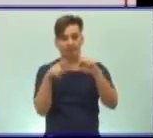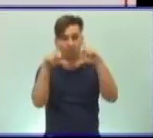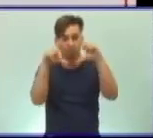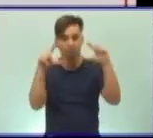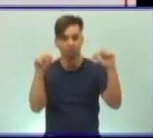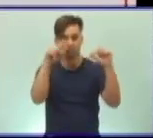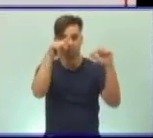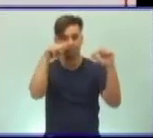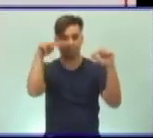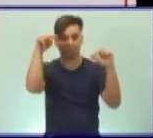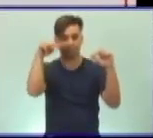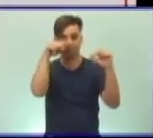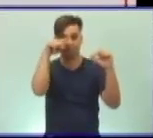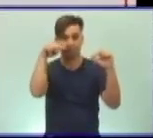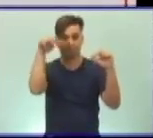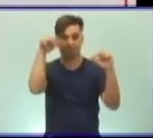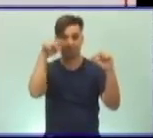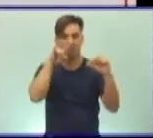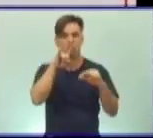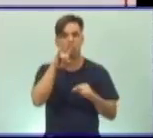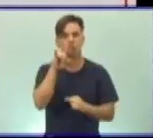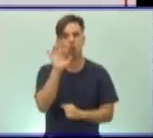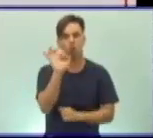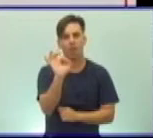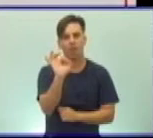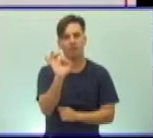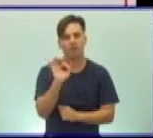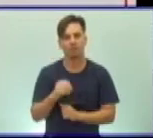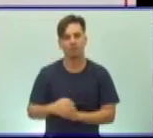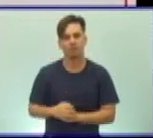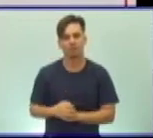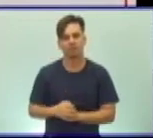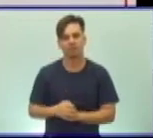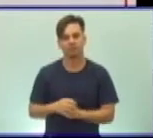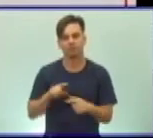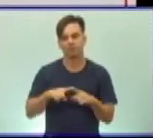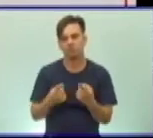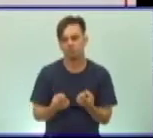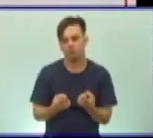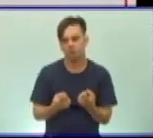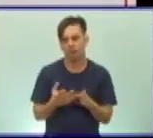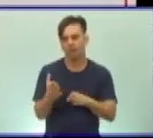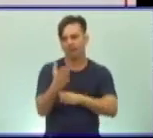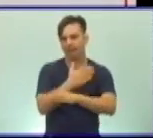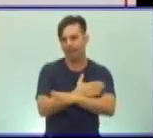antes lo habíamos determinado como ángulo del trapecio